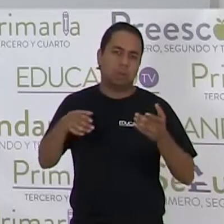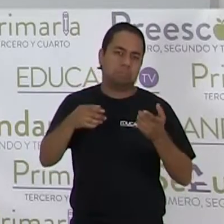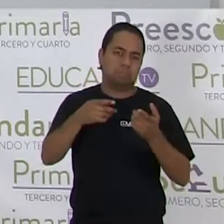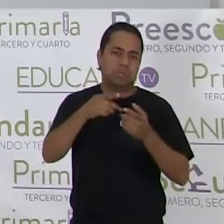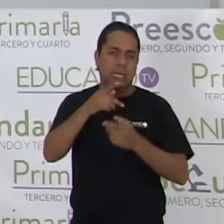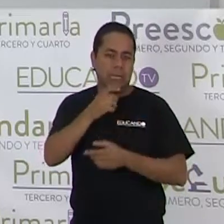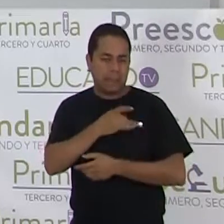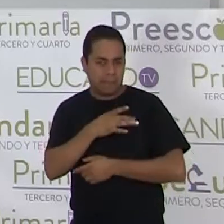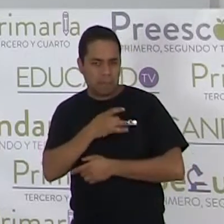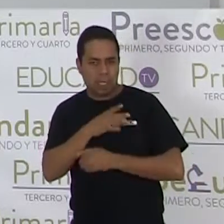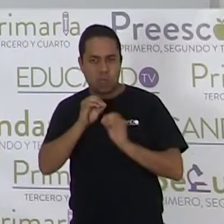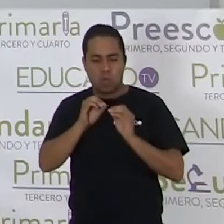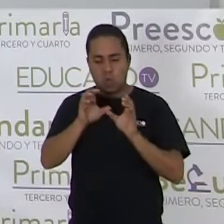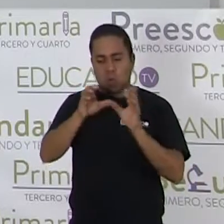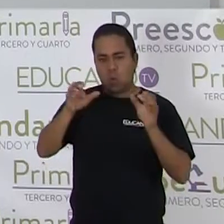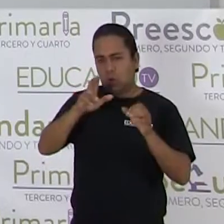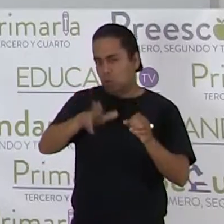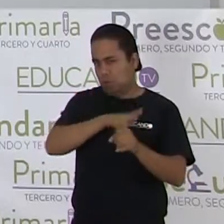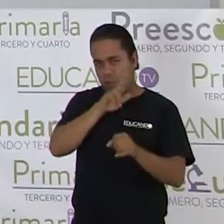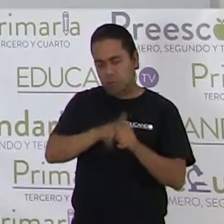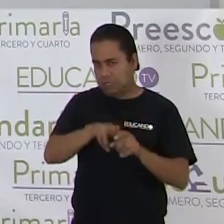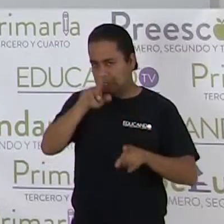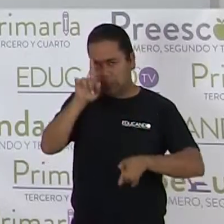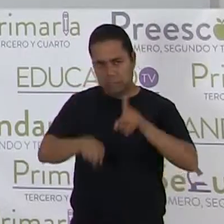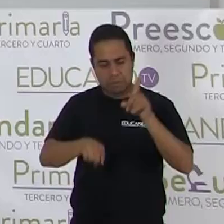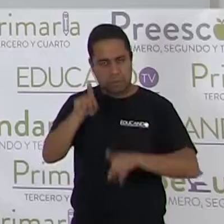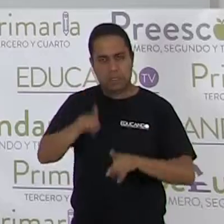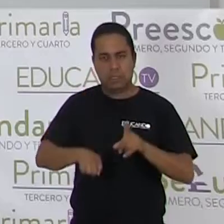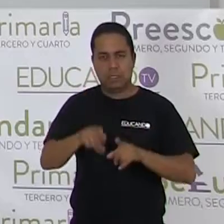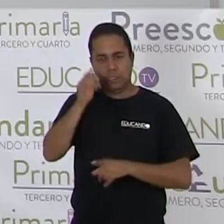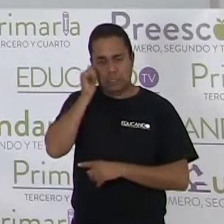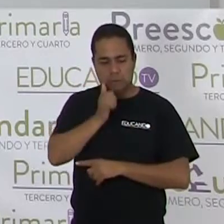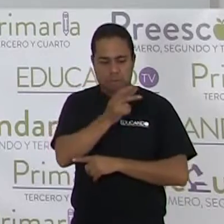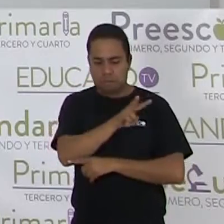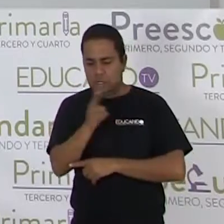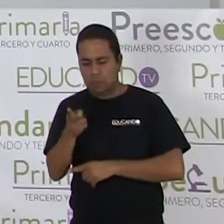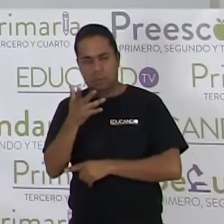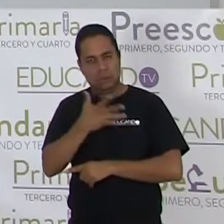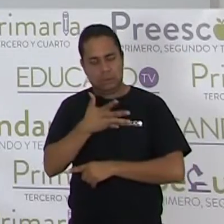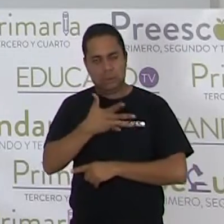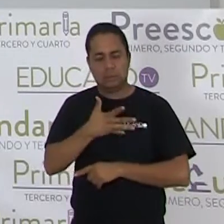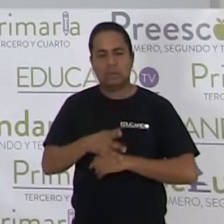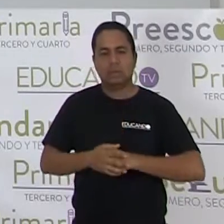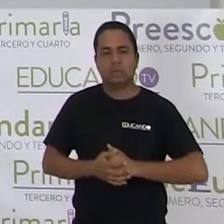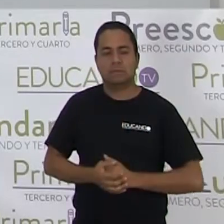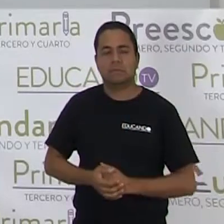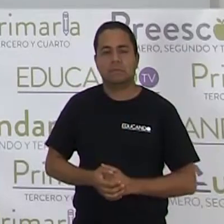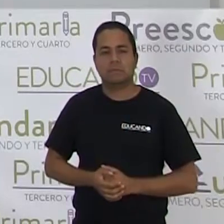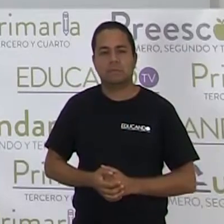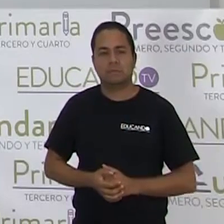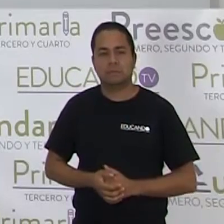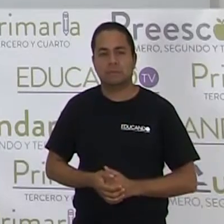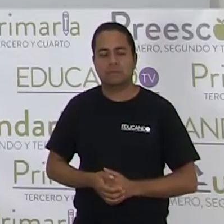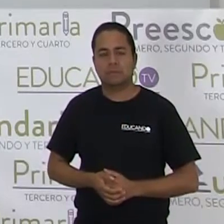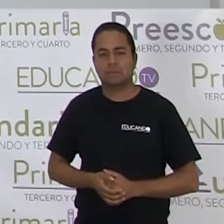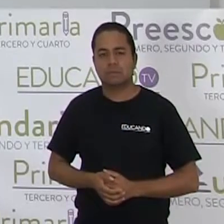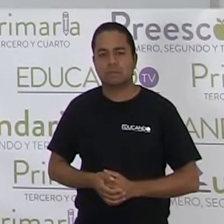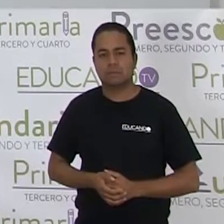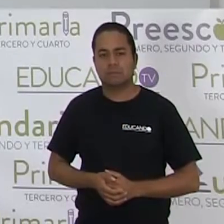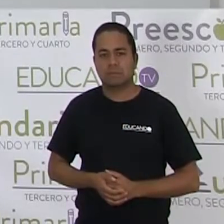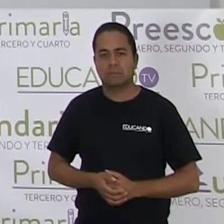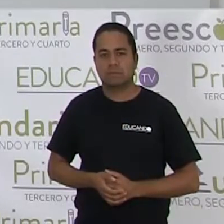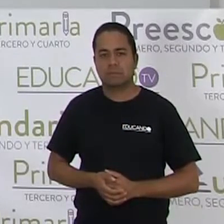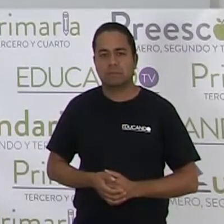terror o un cuento común. Muy bien, ahora, para poder hacer o para poder entender